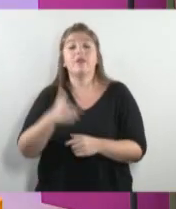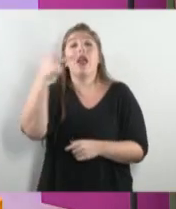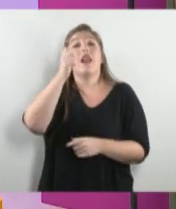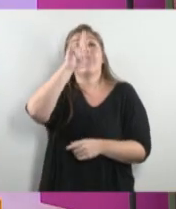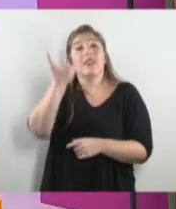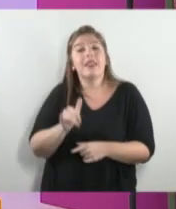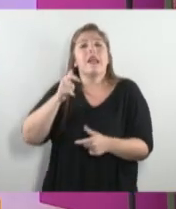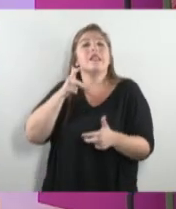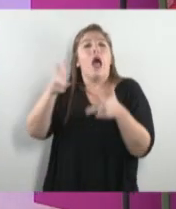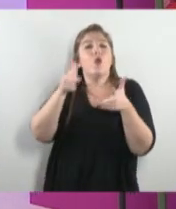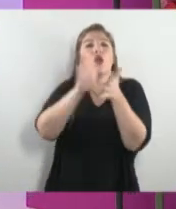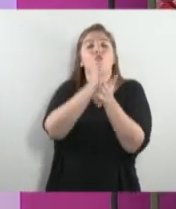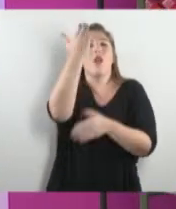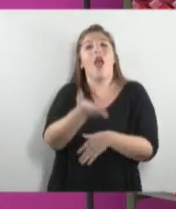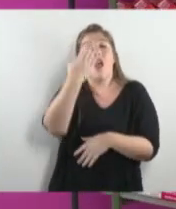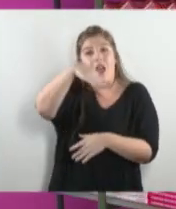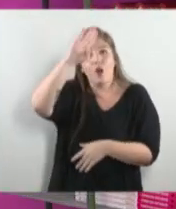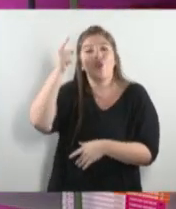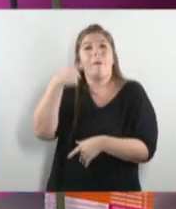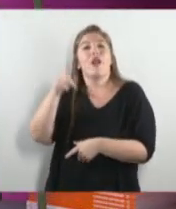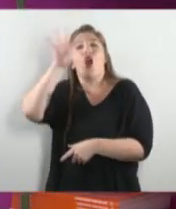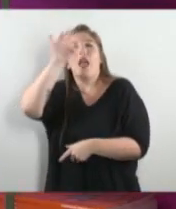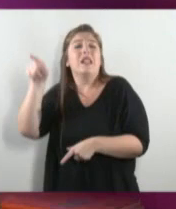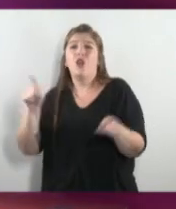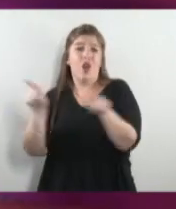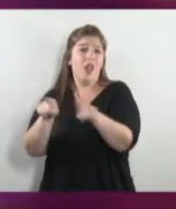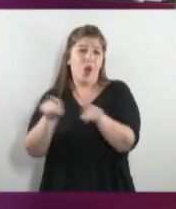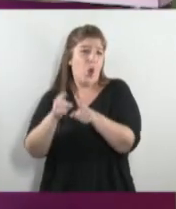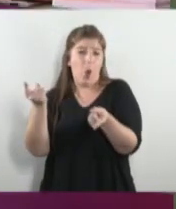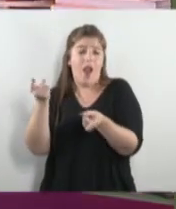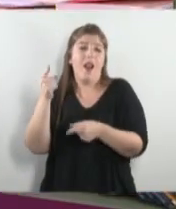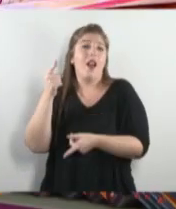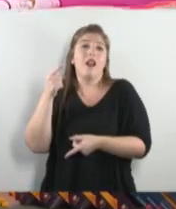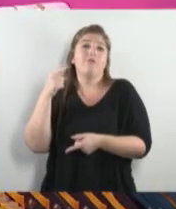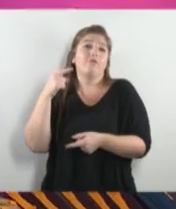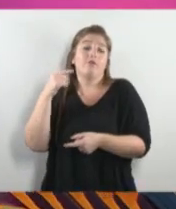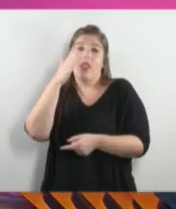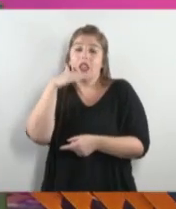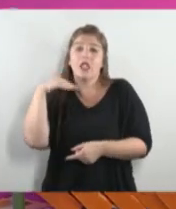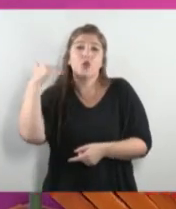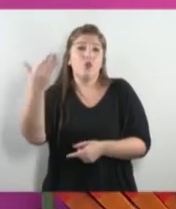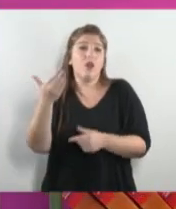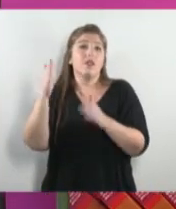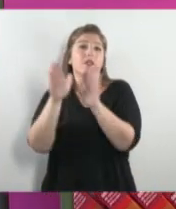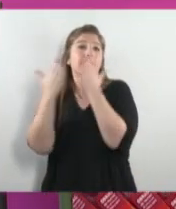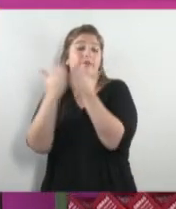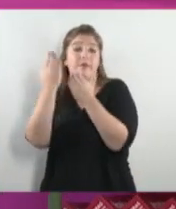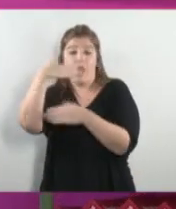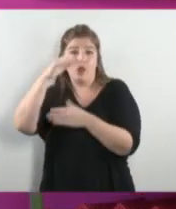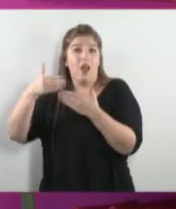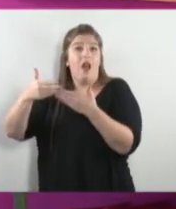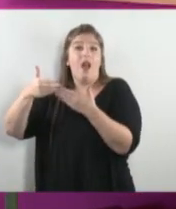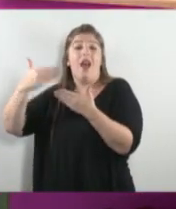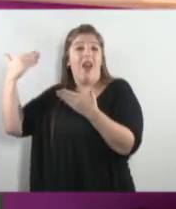del gaucho, pero la del indio sigue siendo la misma que va a aparecer en las obras de la gauchesca antes también, ¿no?